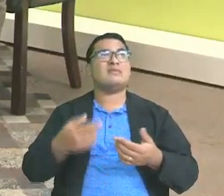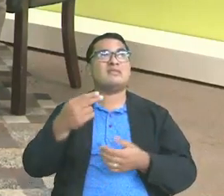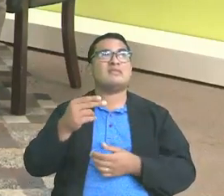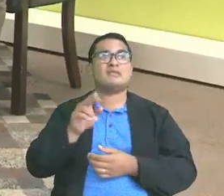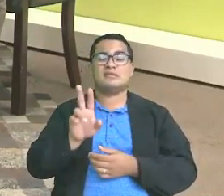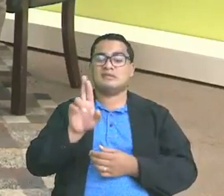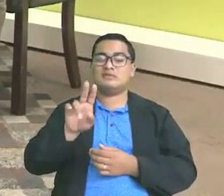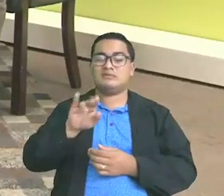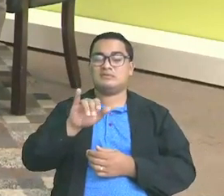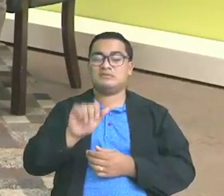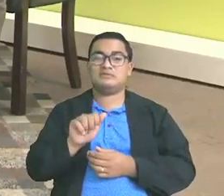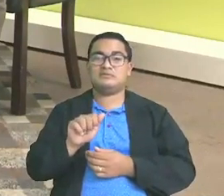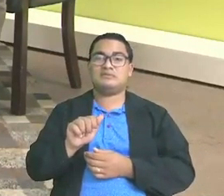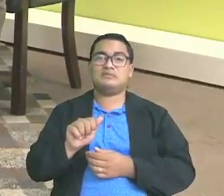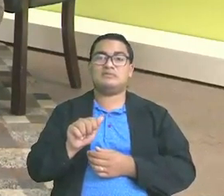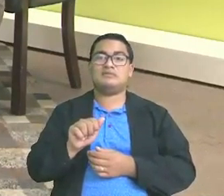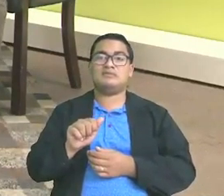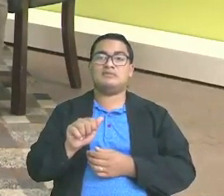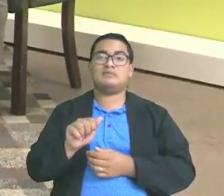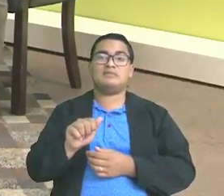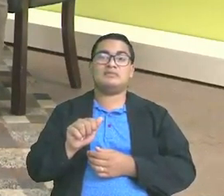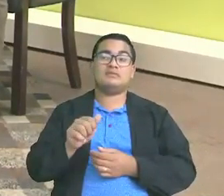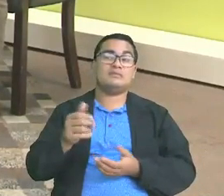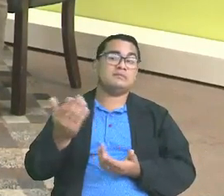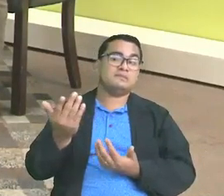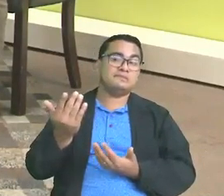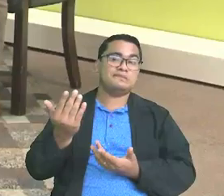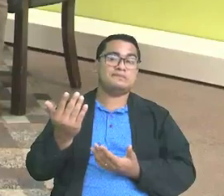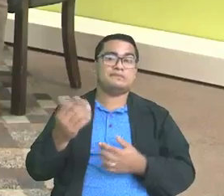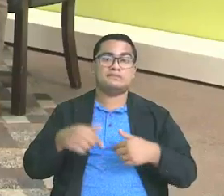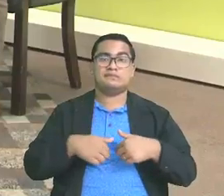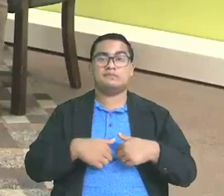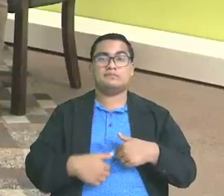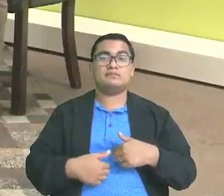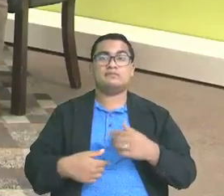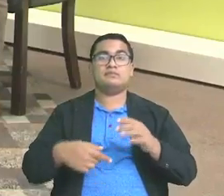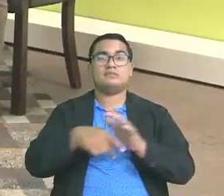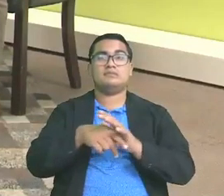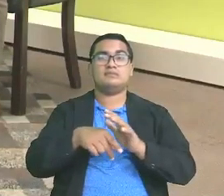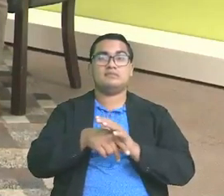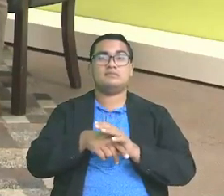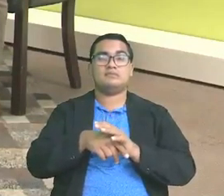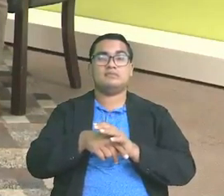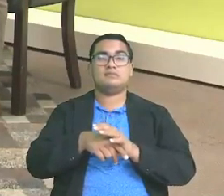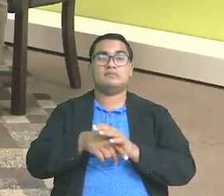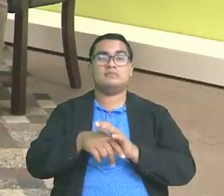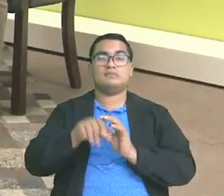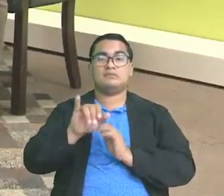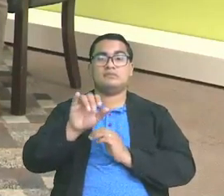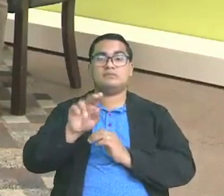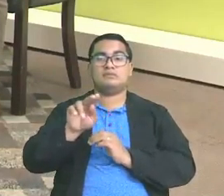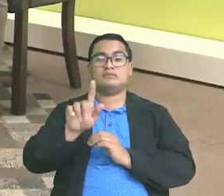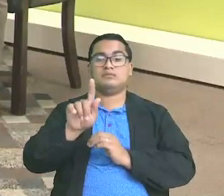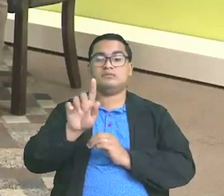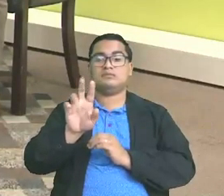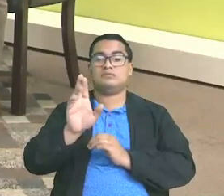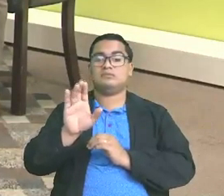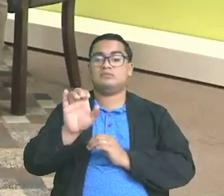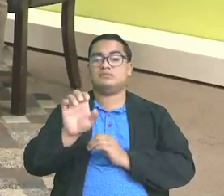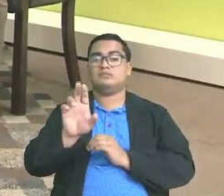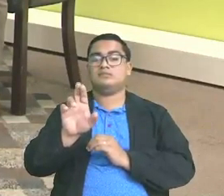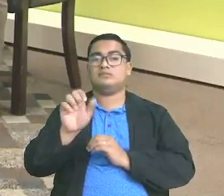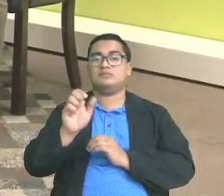hernia nosotros lo operamos al diagnóstico porque el principal riesgo es la incarceración, que se mete el intestino